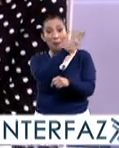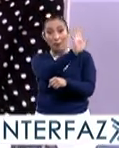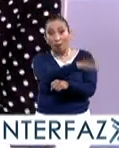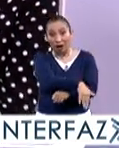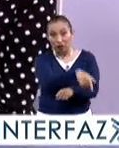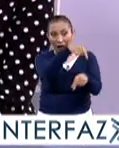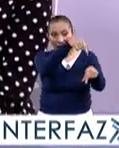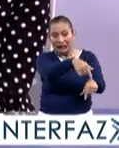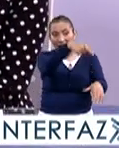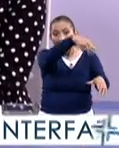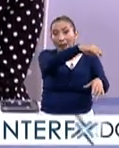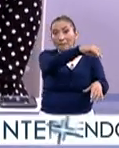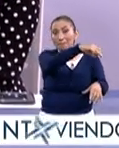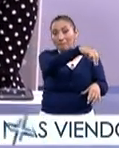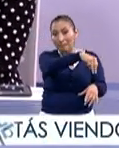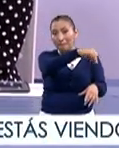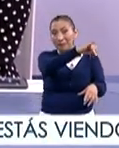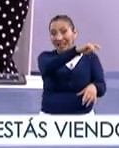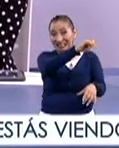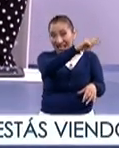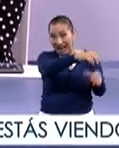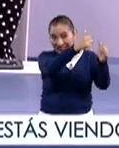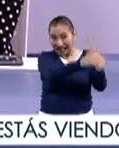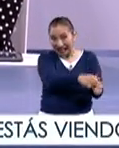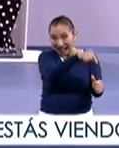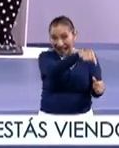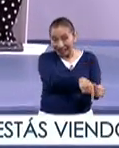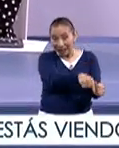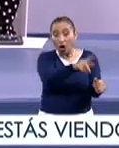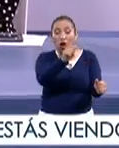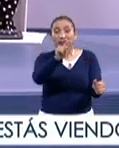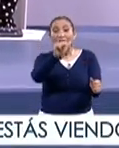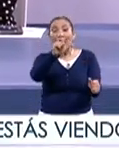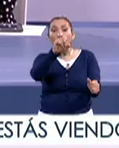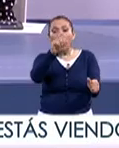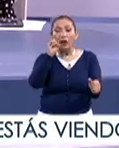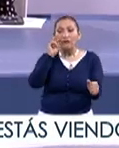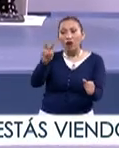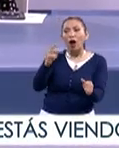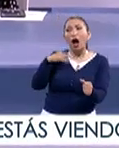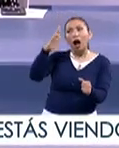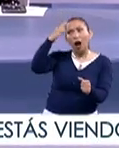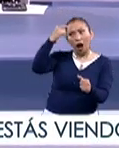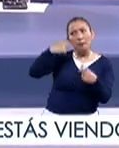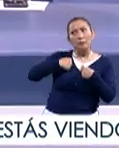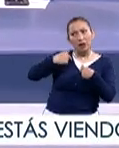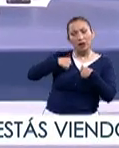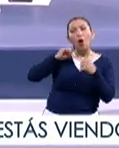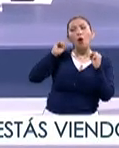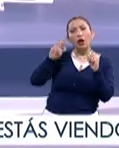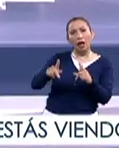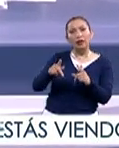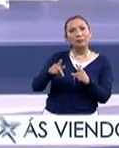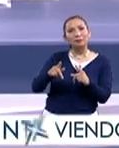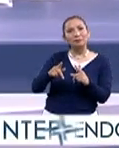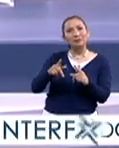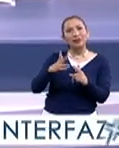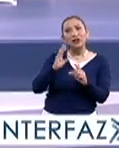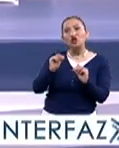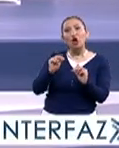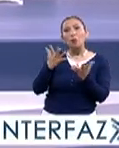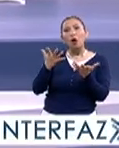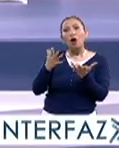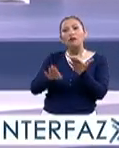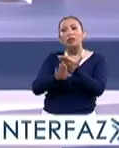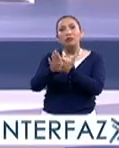muerto que está ahí en el Mictlán o en el Tlalocan vea que sí se están acordando de él, ¿no? Claro, este es